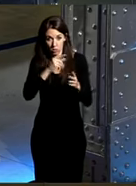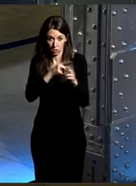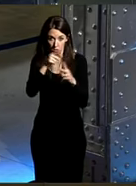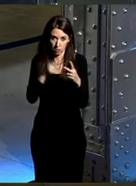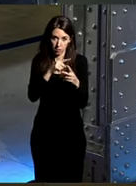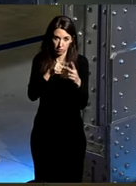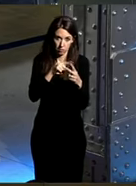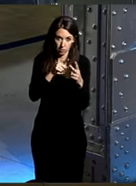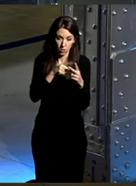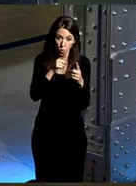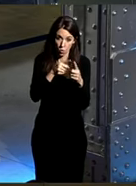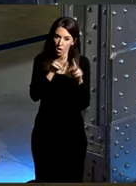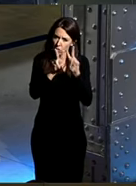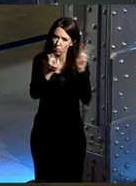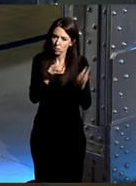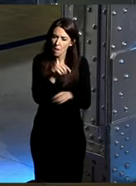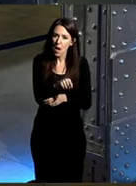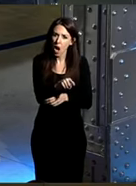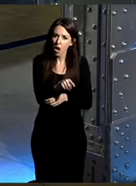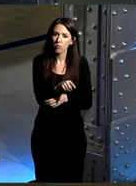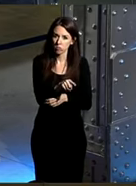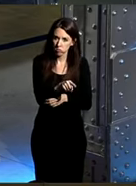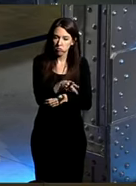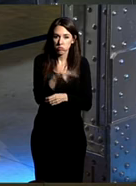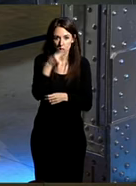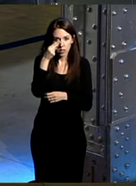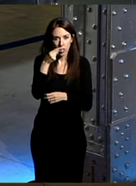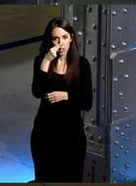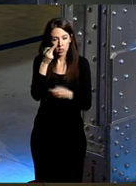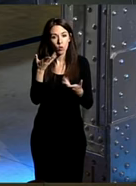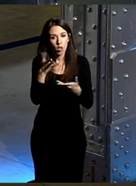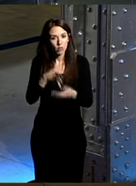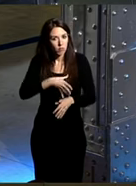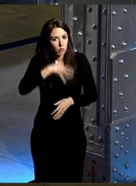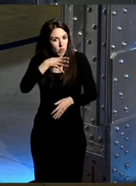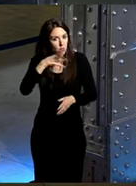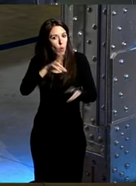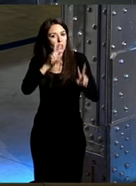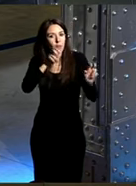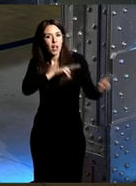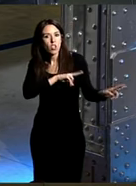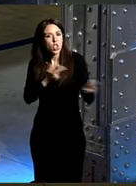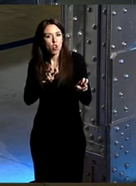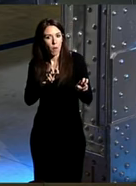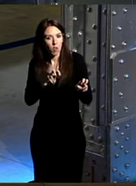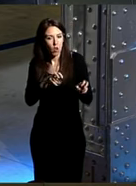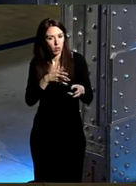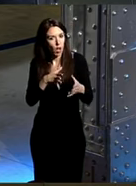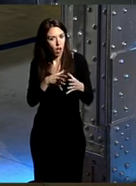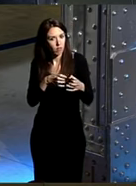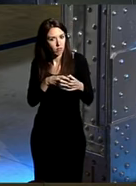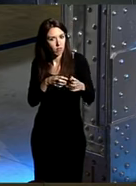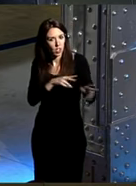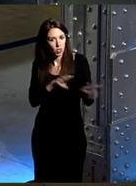reflexiones. Una, apuntas un tema muy interesante, que es la fascinación por la innovación. O sea, es muy apetecible siempre innovar,